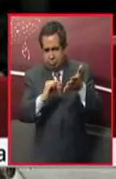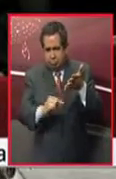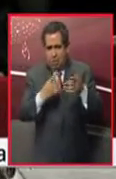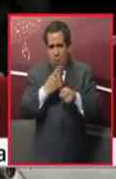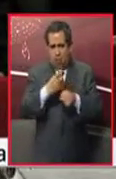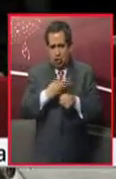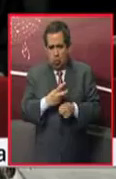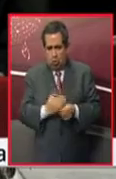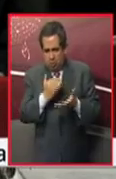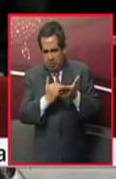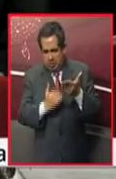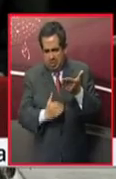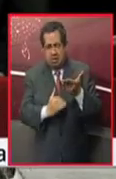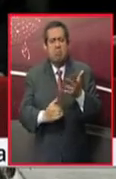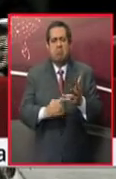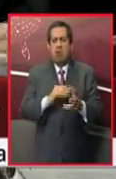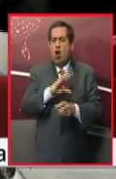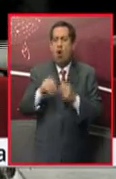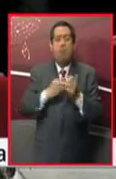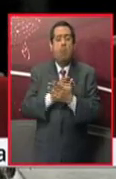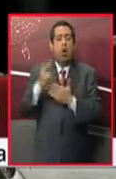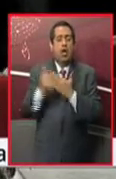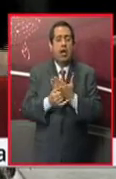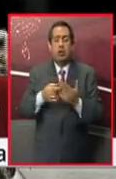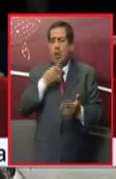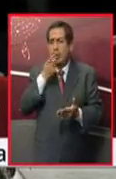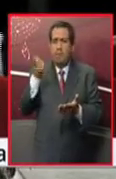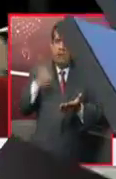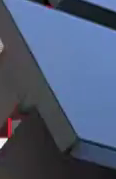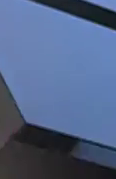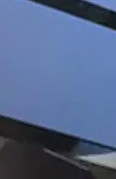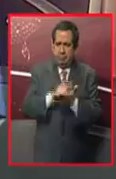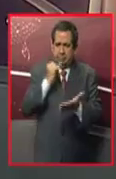primero y segundo del proyecto de decreto.